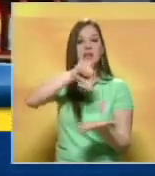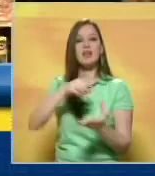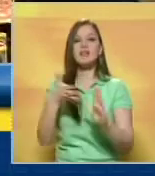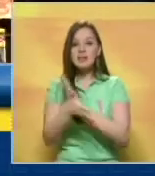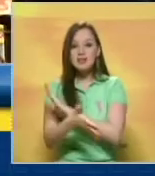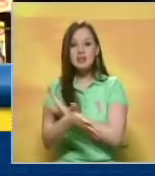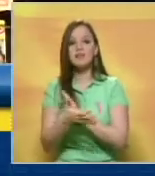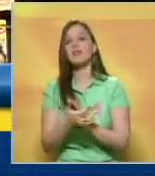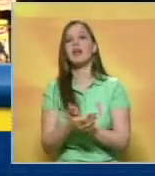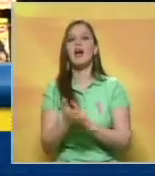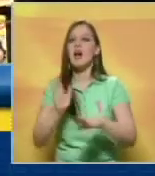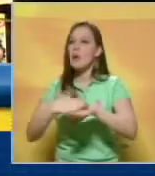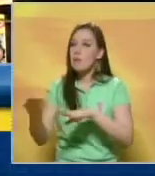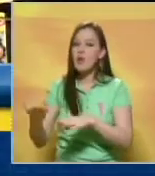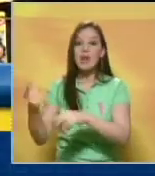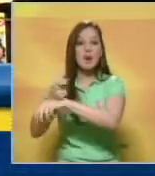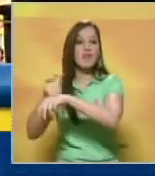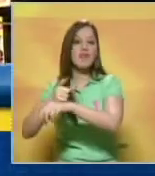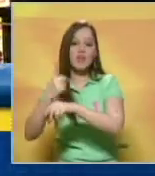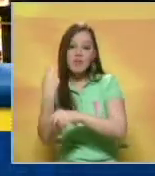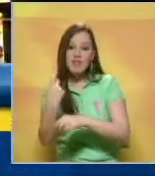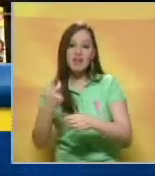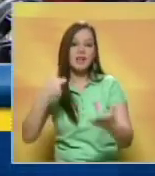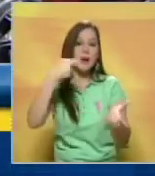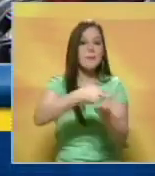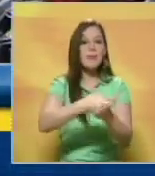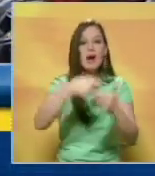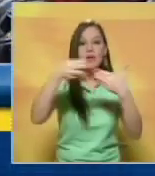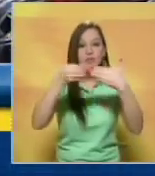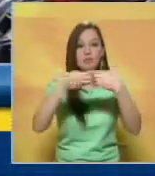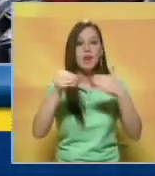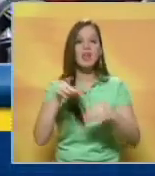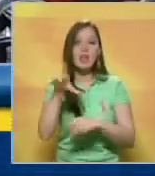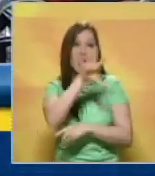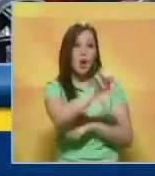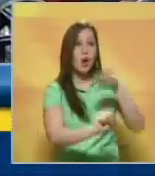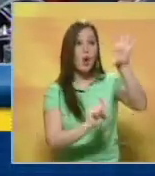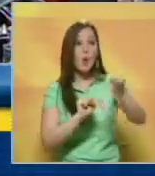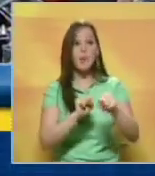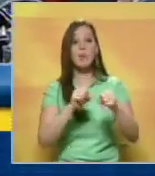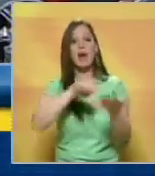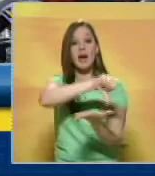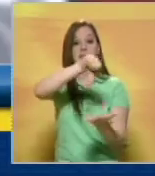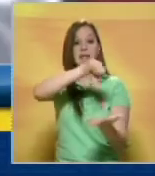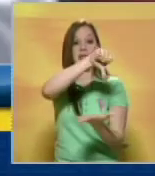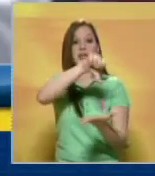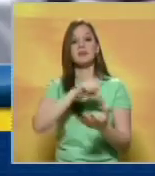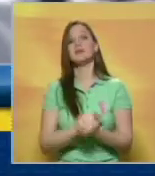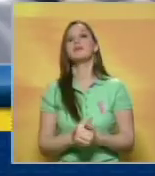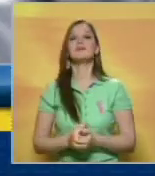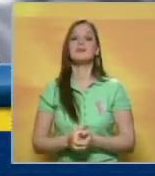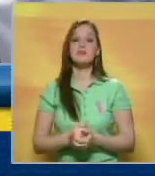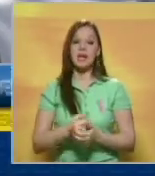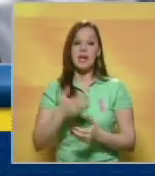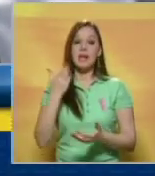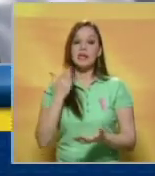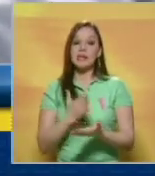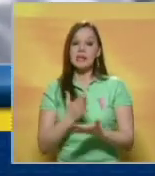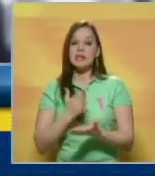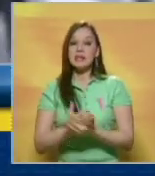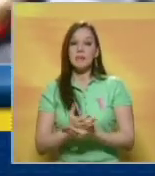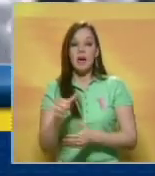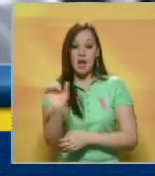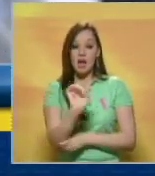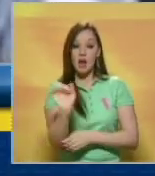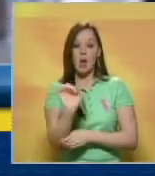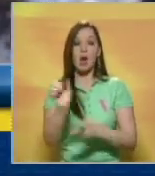obedece a la falta de divisas para la conformación de los aditivos importados. La escasez de lubricantes también ha repercutido significativamente en los